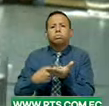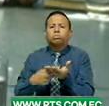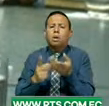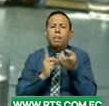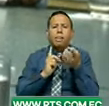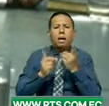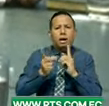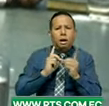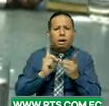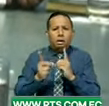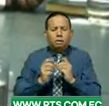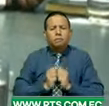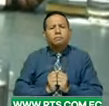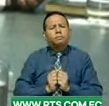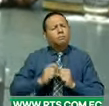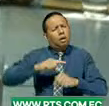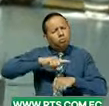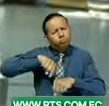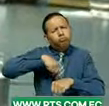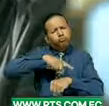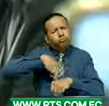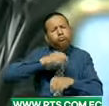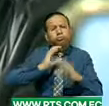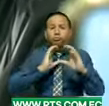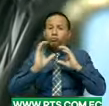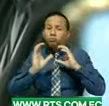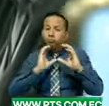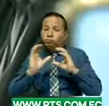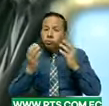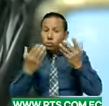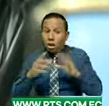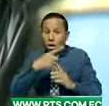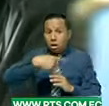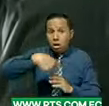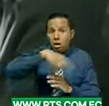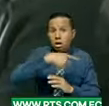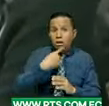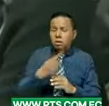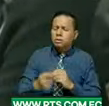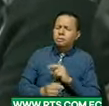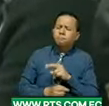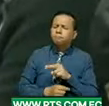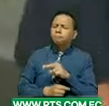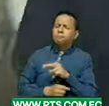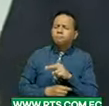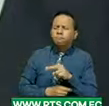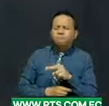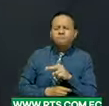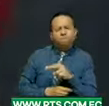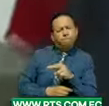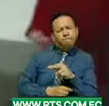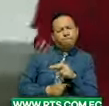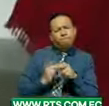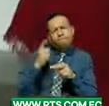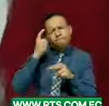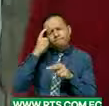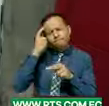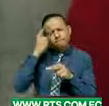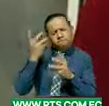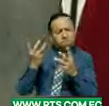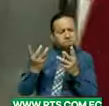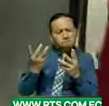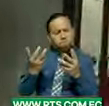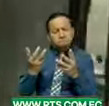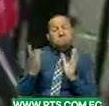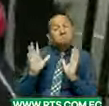diálogo. Luego de varias horas de conversación, las expectativas para los delegados de los indígenas no fueron las esperadas. Indicaron que ahora todo queda en